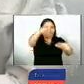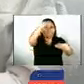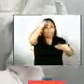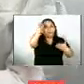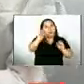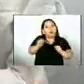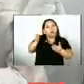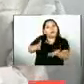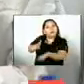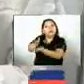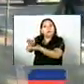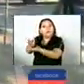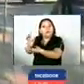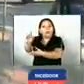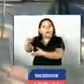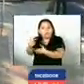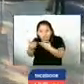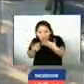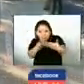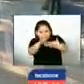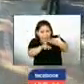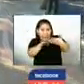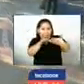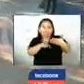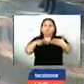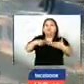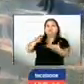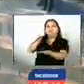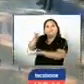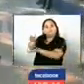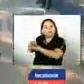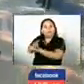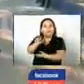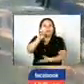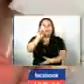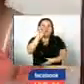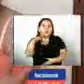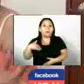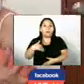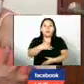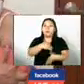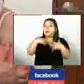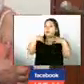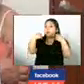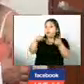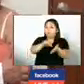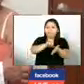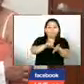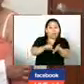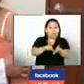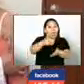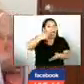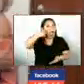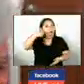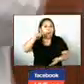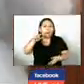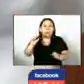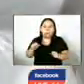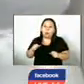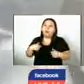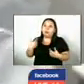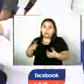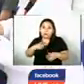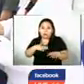de vacunación que ahí se le indique el ministro de salud hizo énfasis en que ninguna persona podrá vacunarse si no